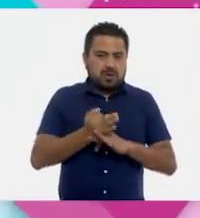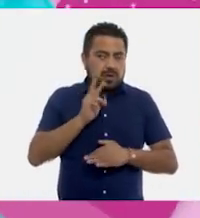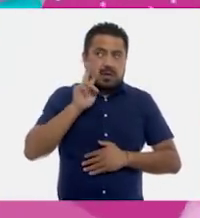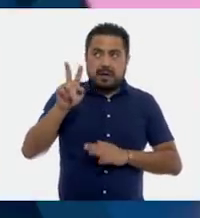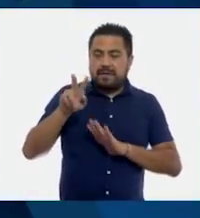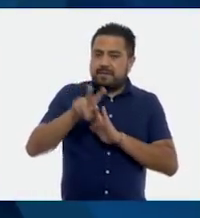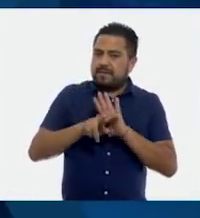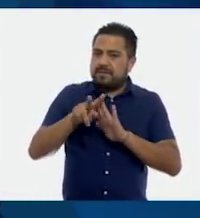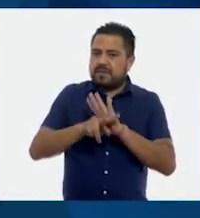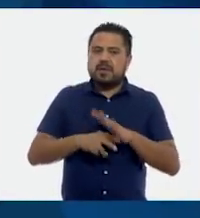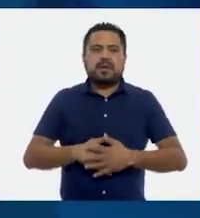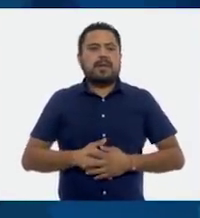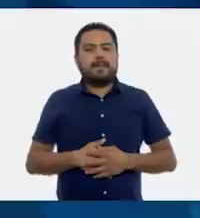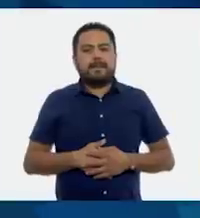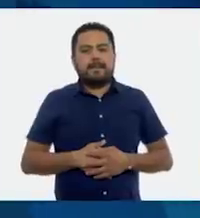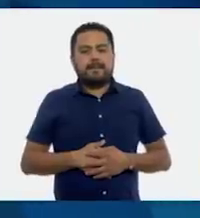video.